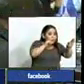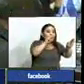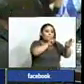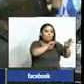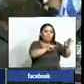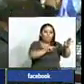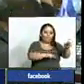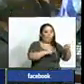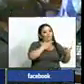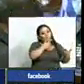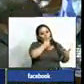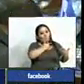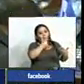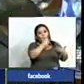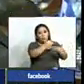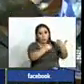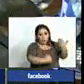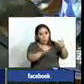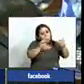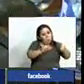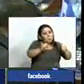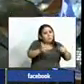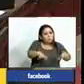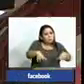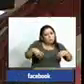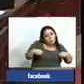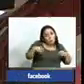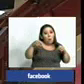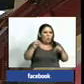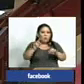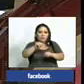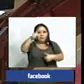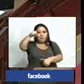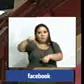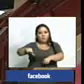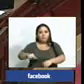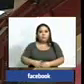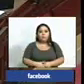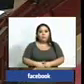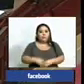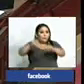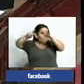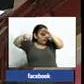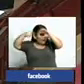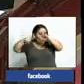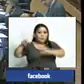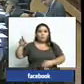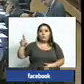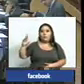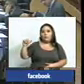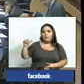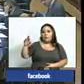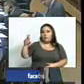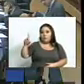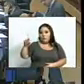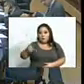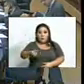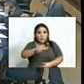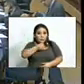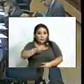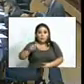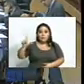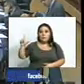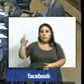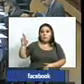podrá observarla, sancionarla o vetarla. Con imágenes de Ricardo Tobar, un reporte de